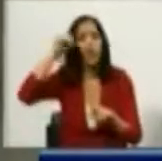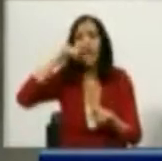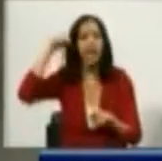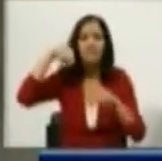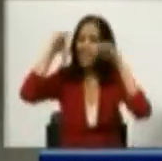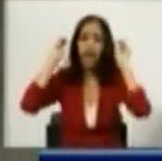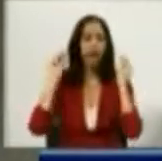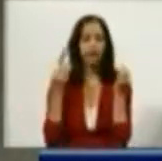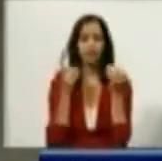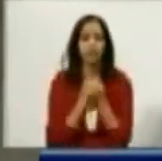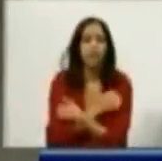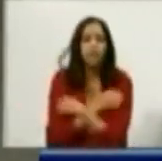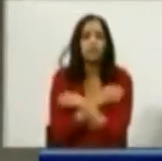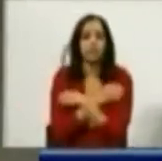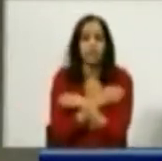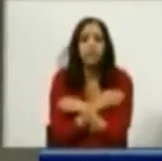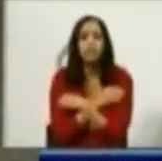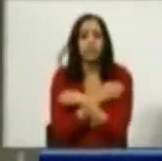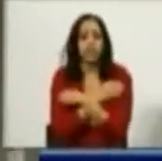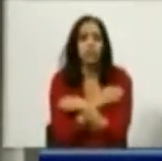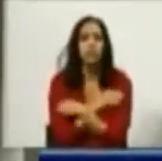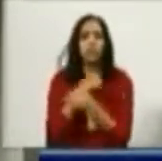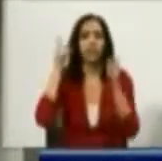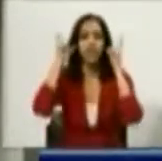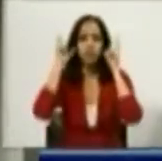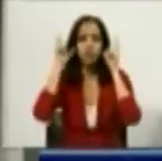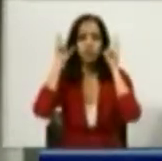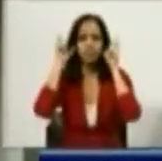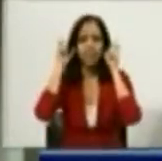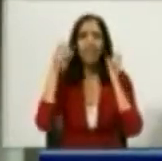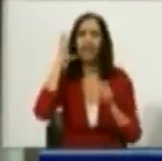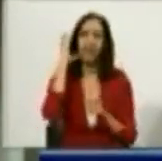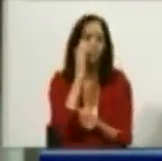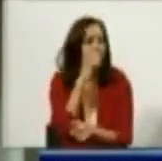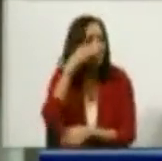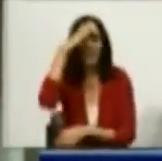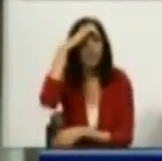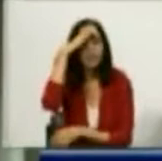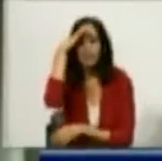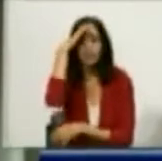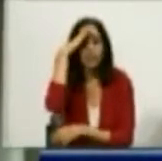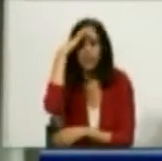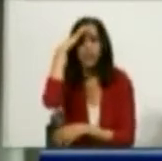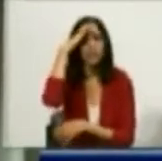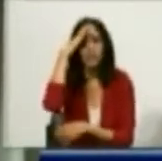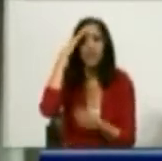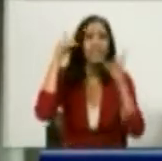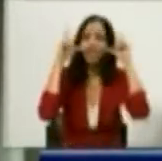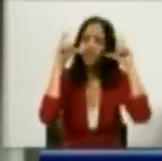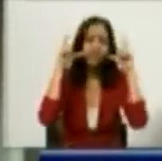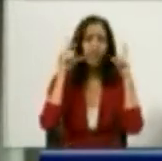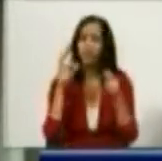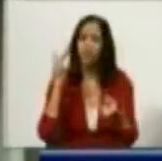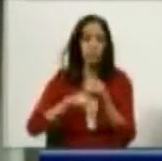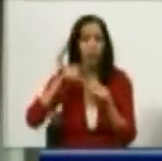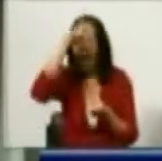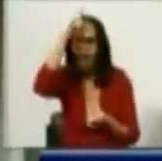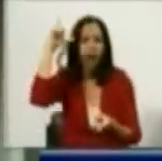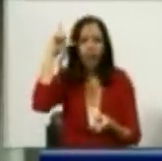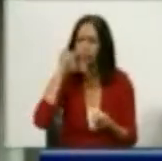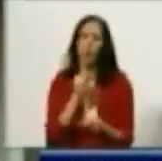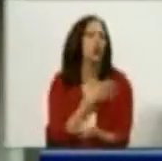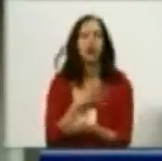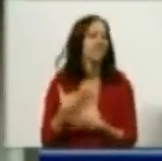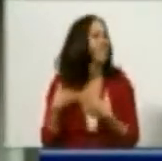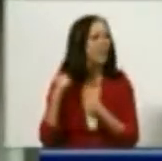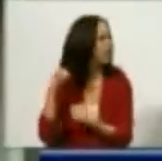maracurí me ponen a escuchar el programa de capriles las fotos de tintory No no quiero